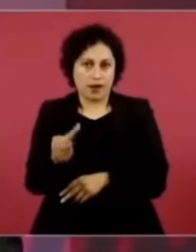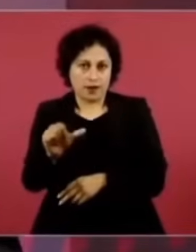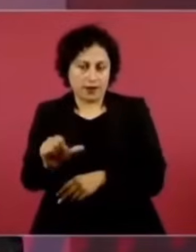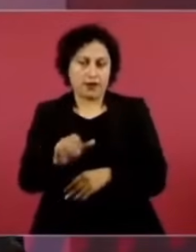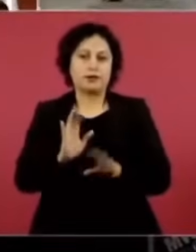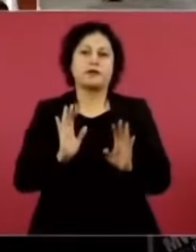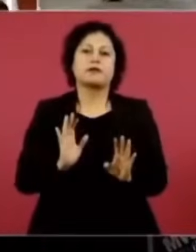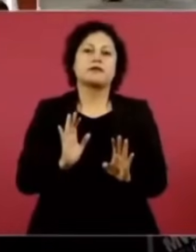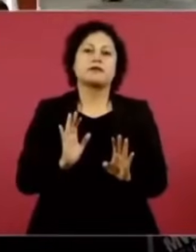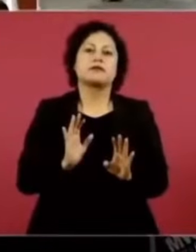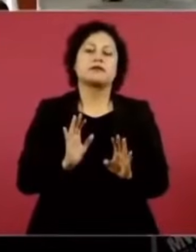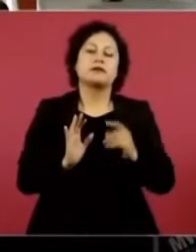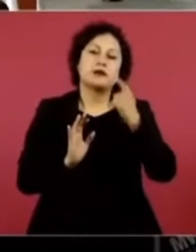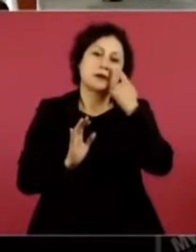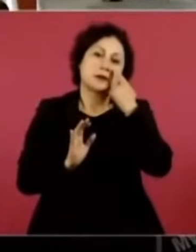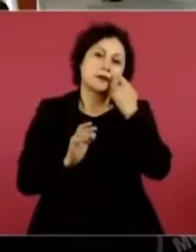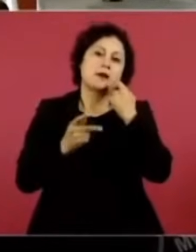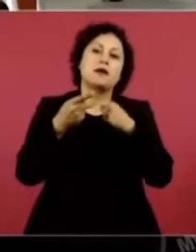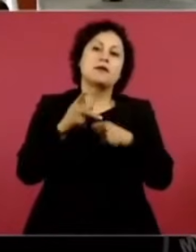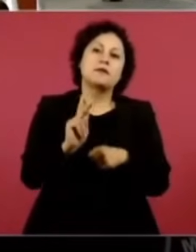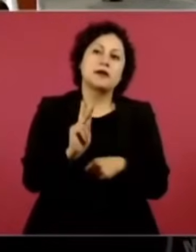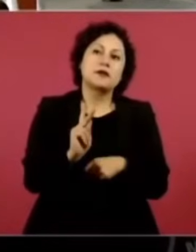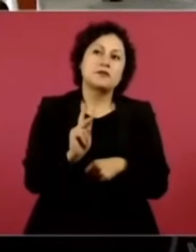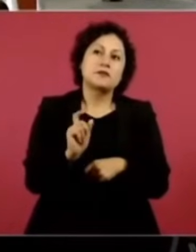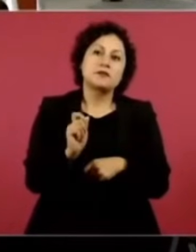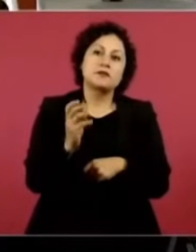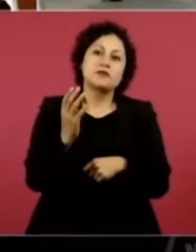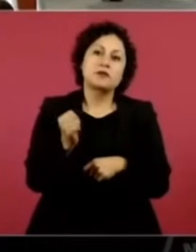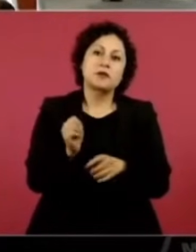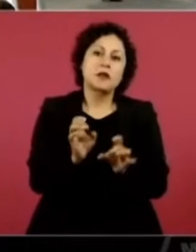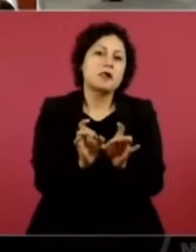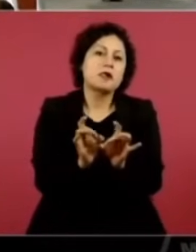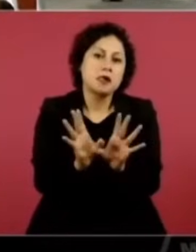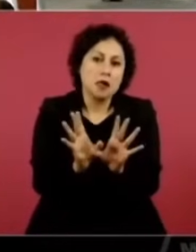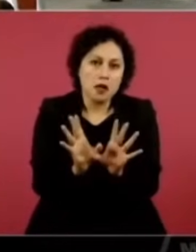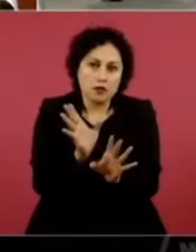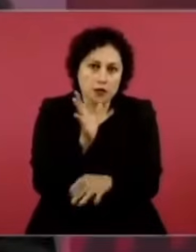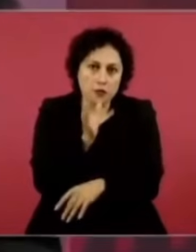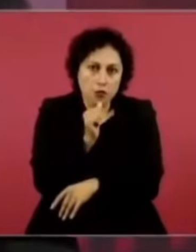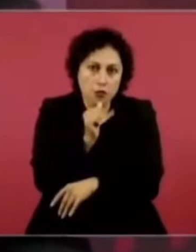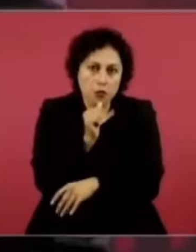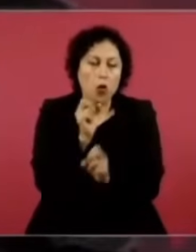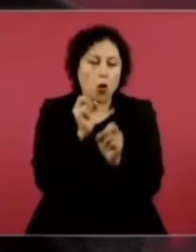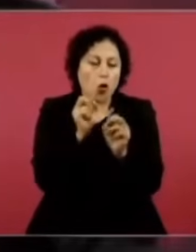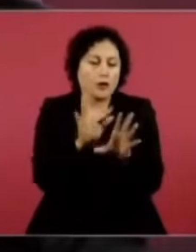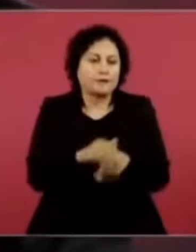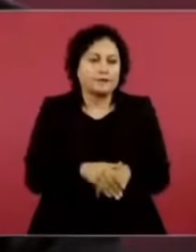Pero bueno, no se pudo el 29, pero se pudo el 15 de enero,